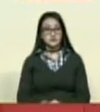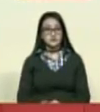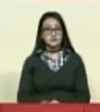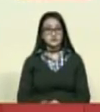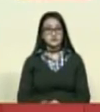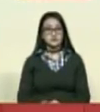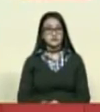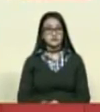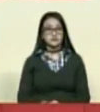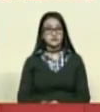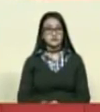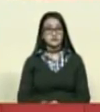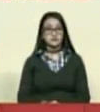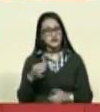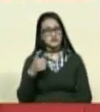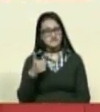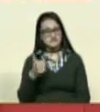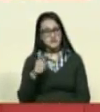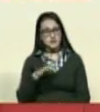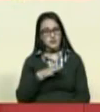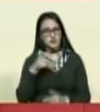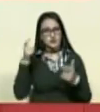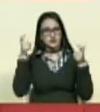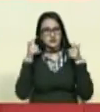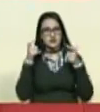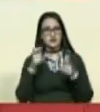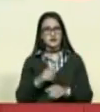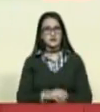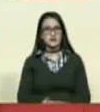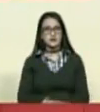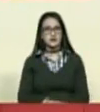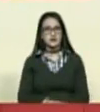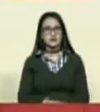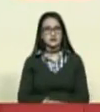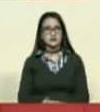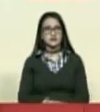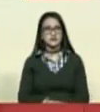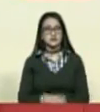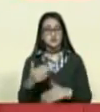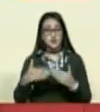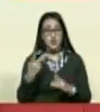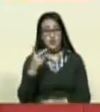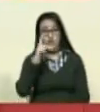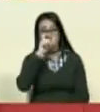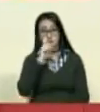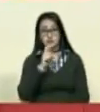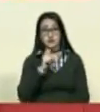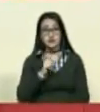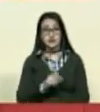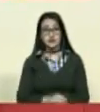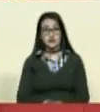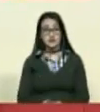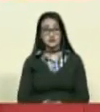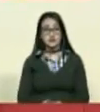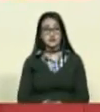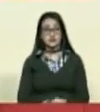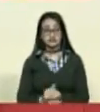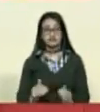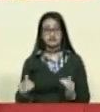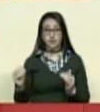una decisión de Chávez, generó apenas en dos años un